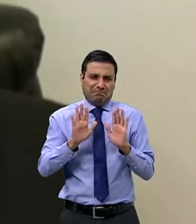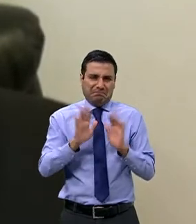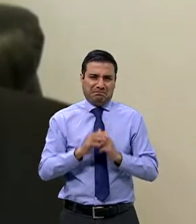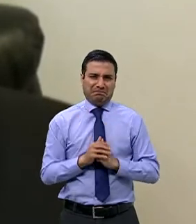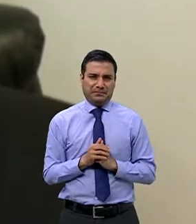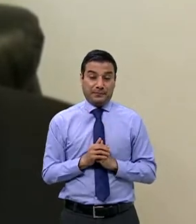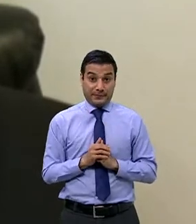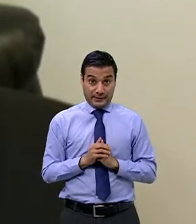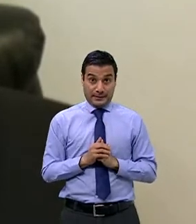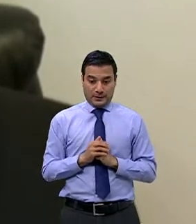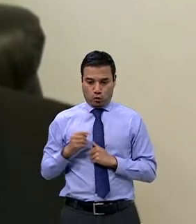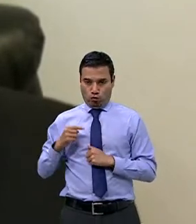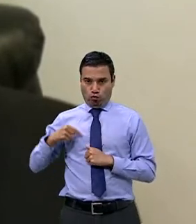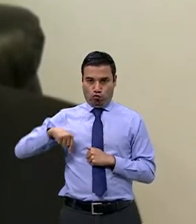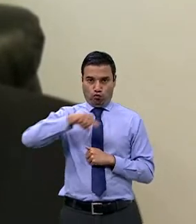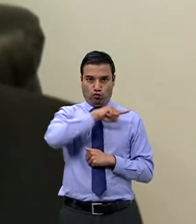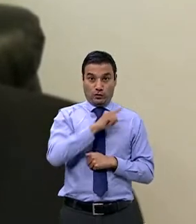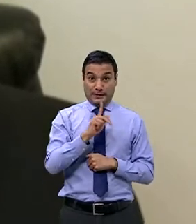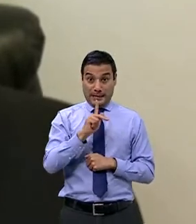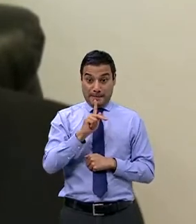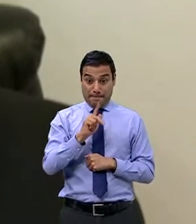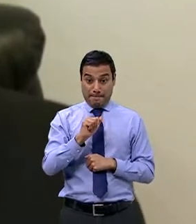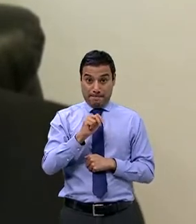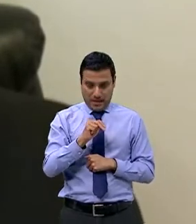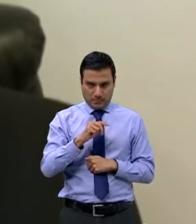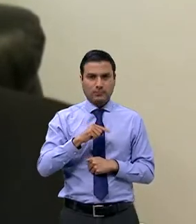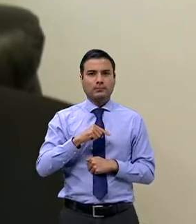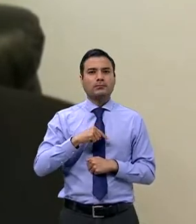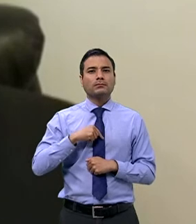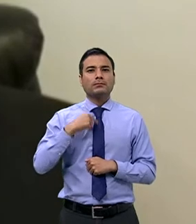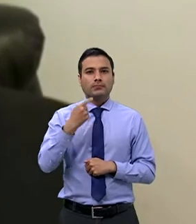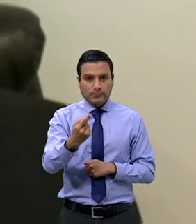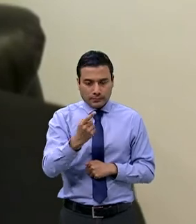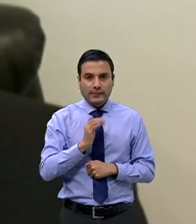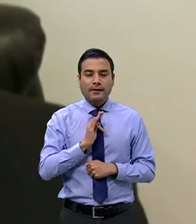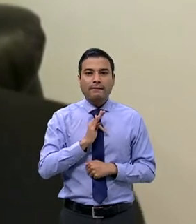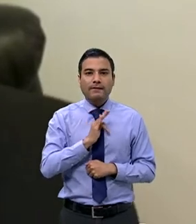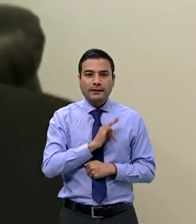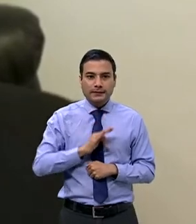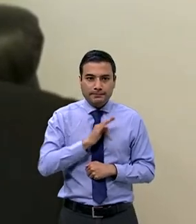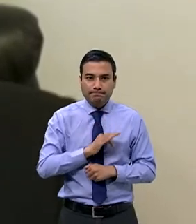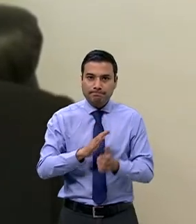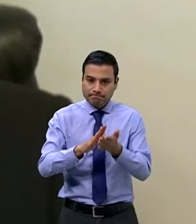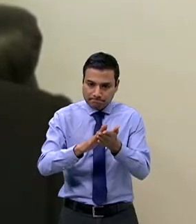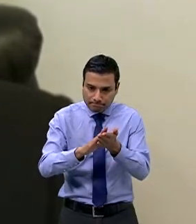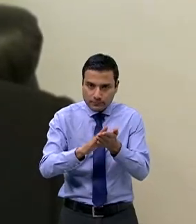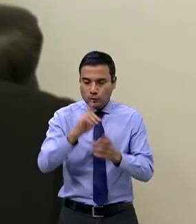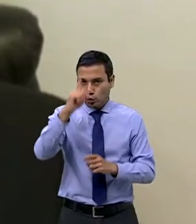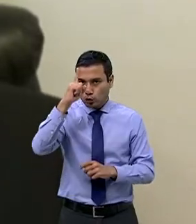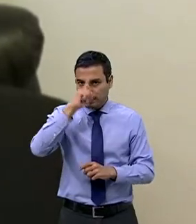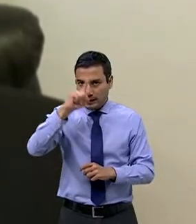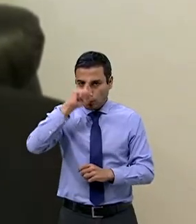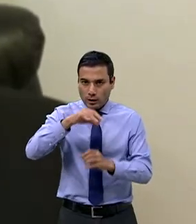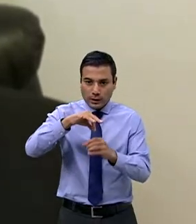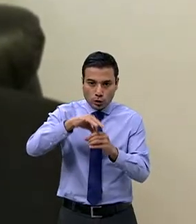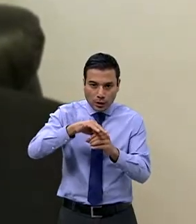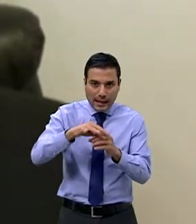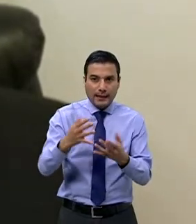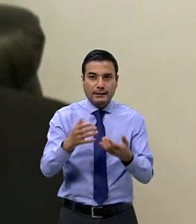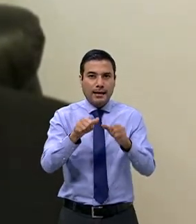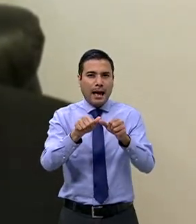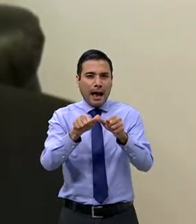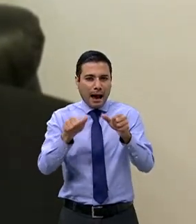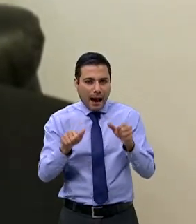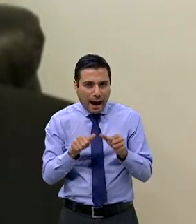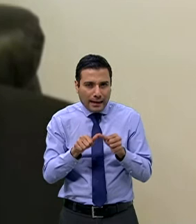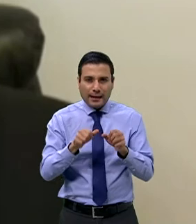del partido acción nacional una gran felicitación a las consejeras consejeros electorales y a todas las áreas involucradas